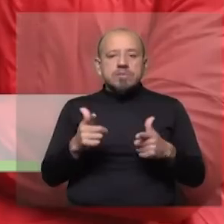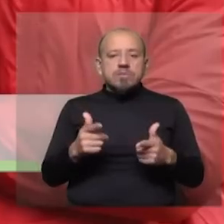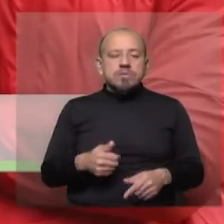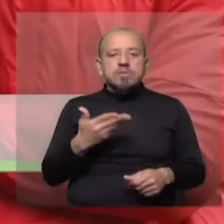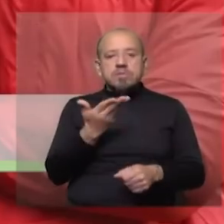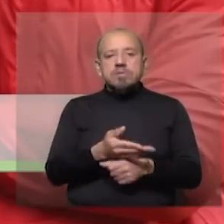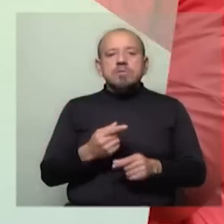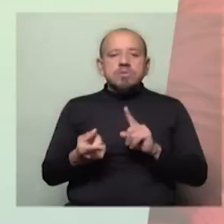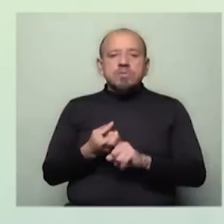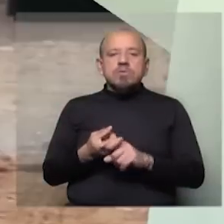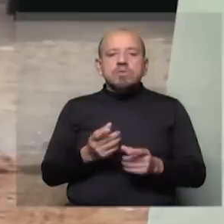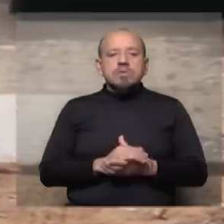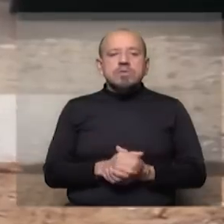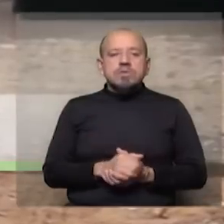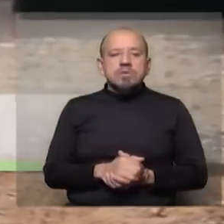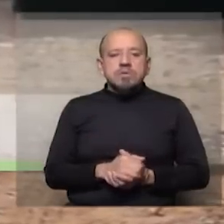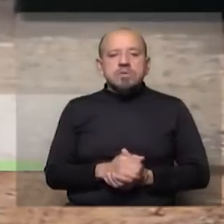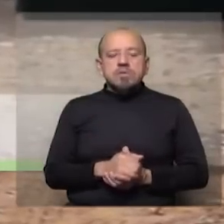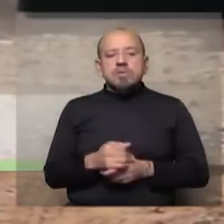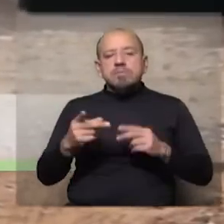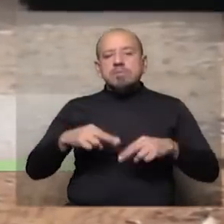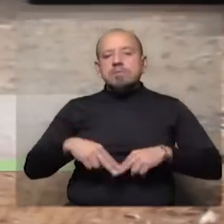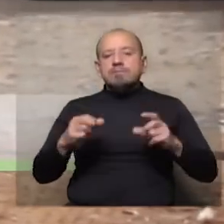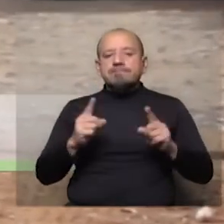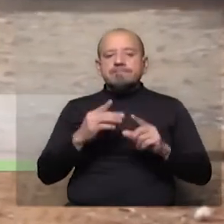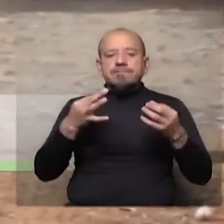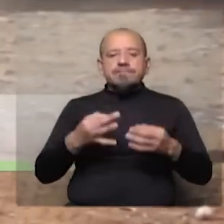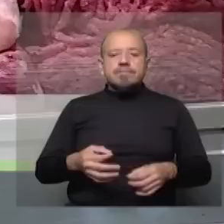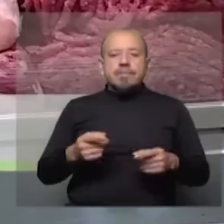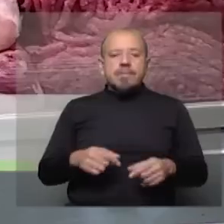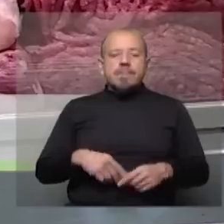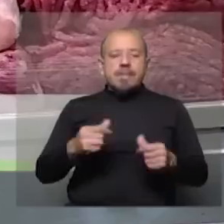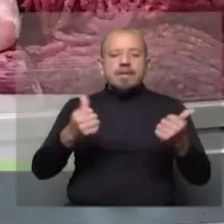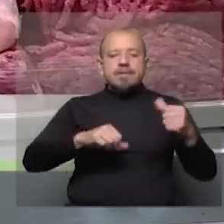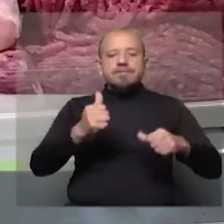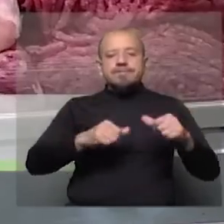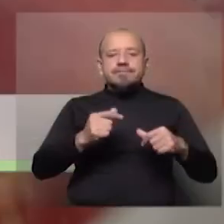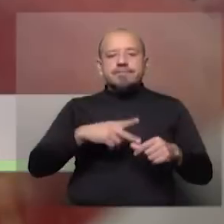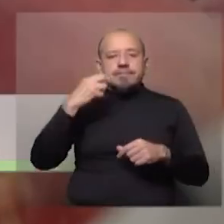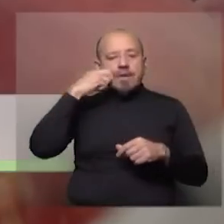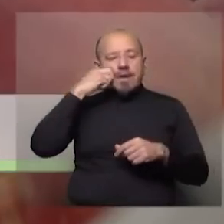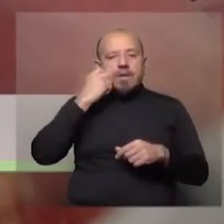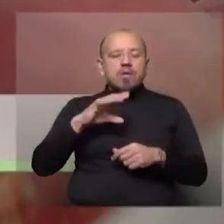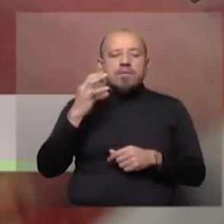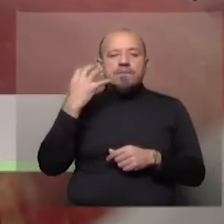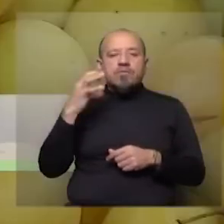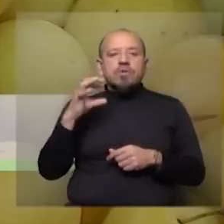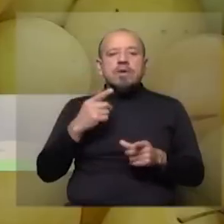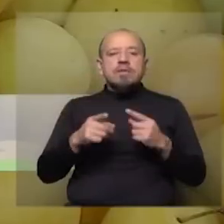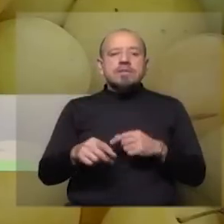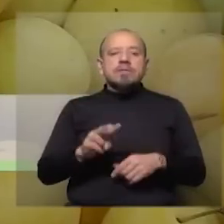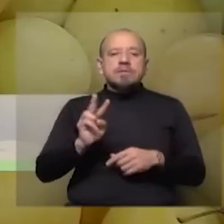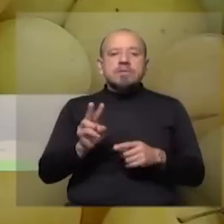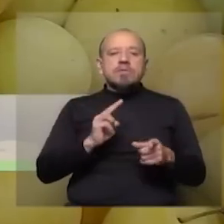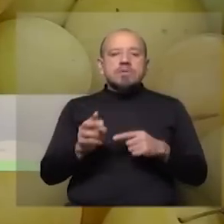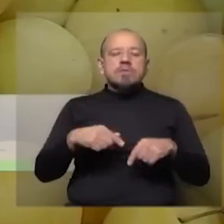de presentarla de su esposa investigadores constataron incumplimientos en valores de agroquímicos presentes en carne frutas y verduras también disminución de análisis